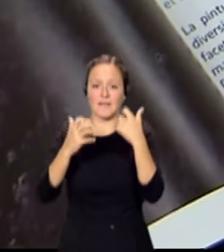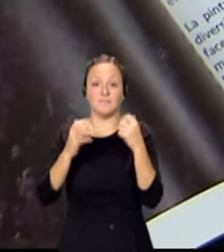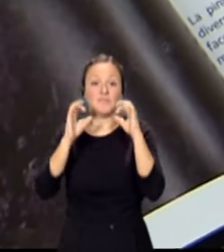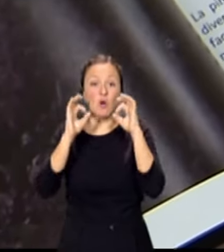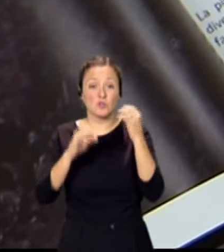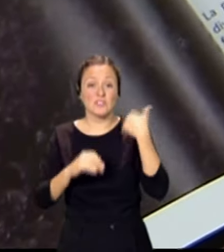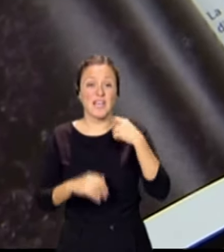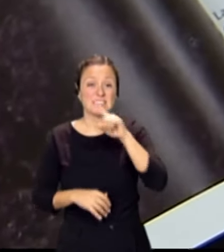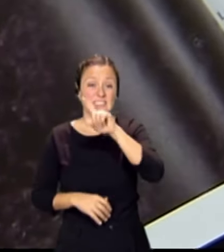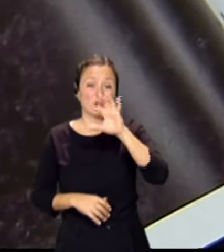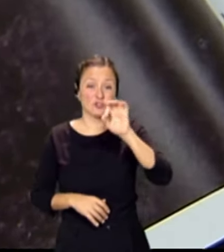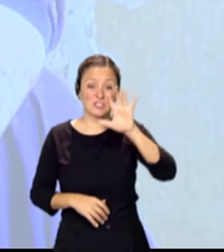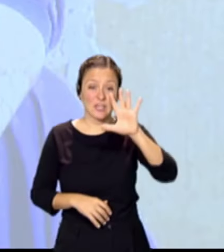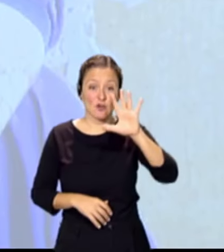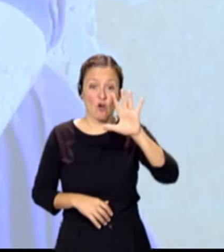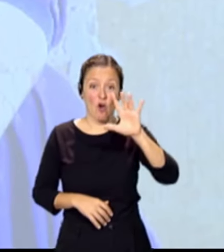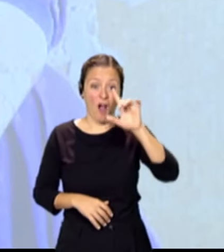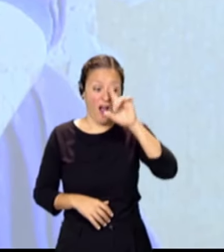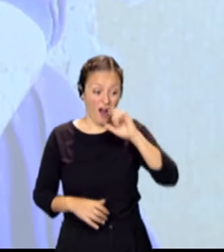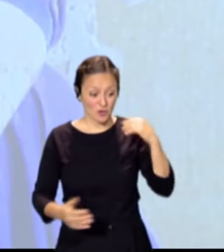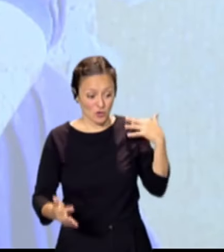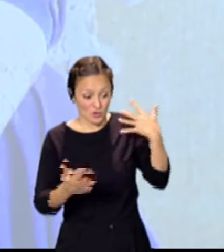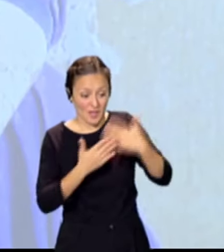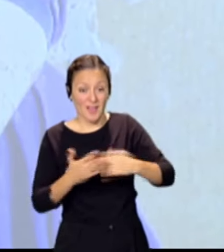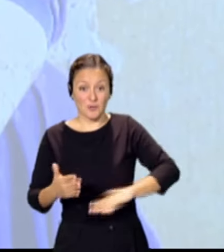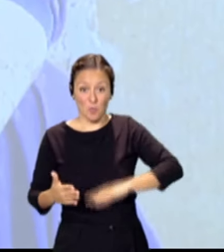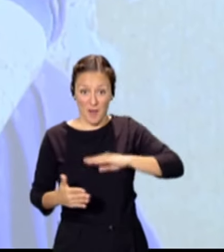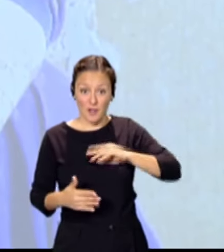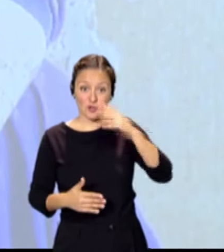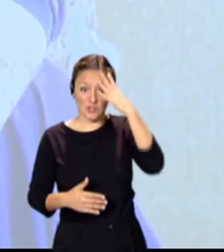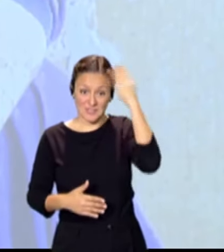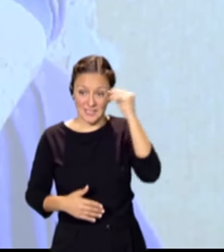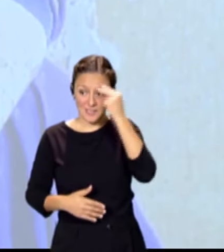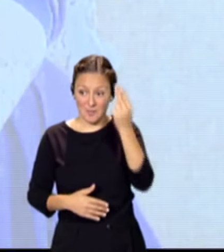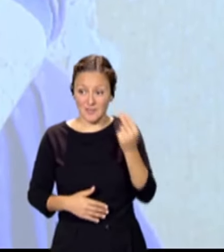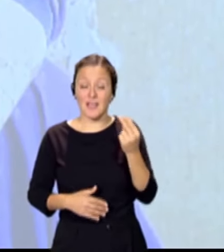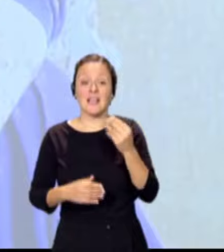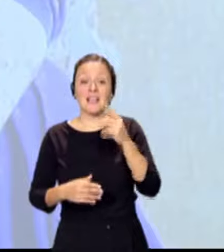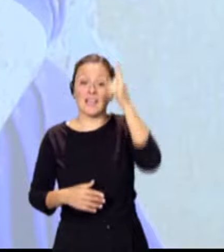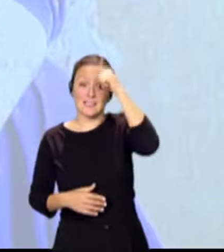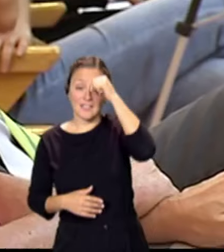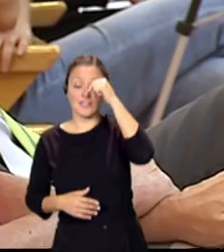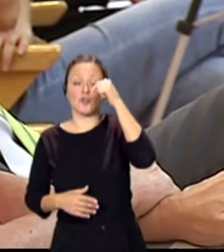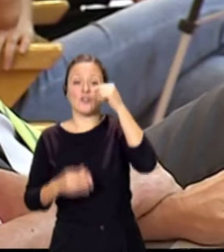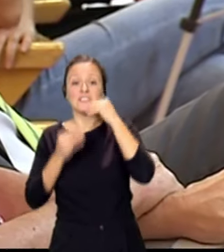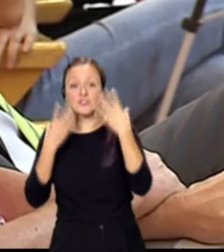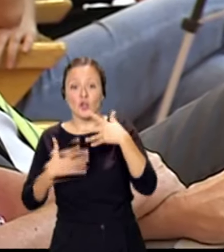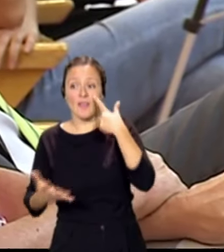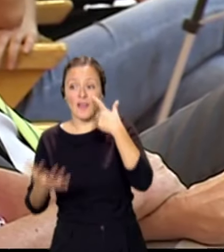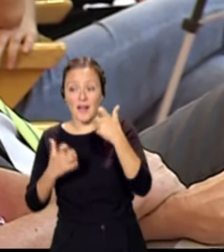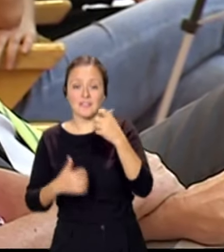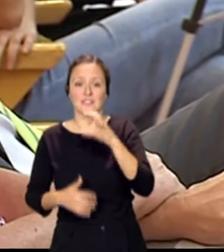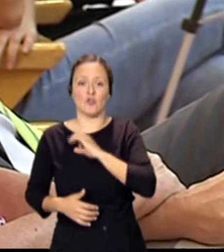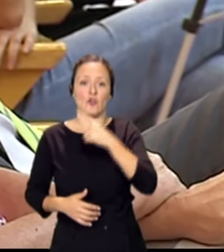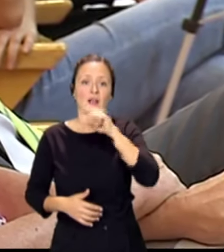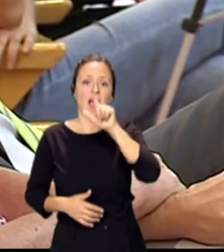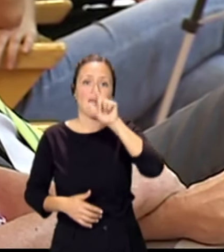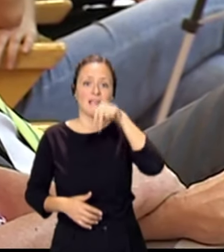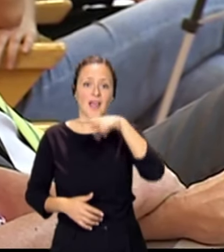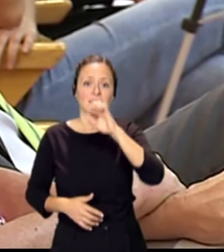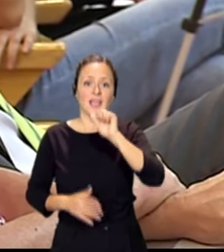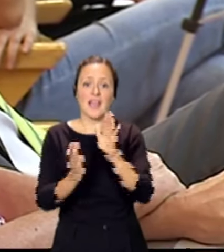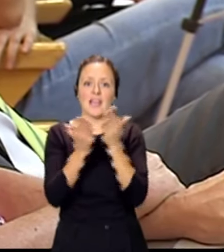105 años del nacimiento de César manrique el catedrático de historia del arte Francisco Galante ha presentado el libro César manrique y